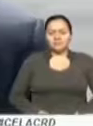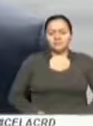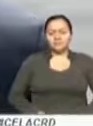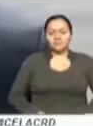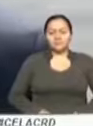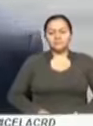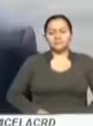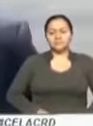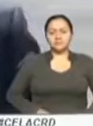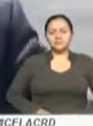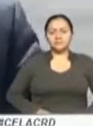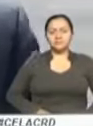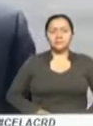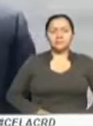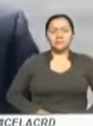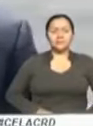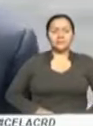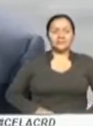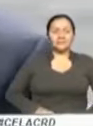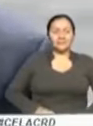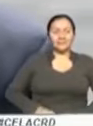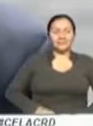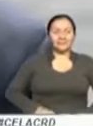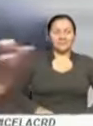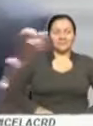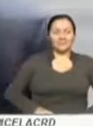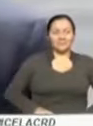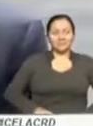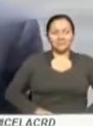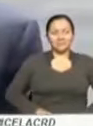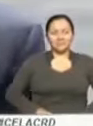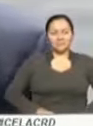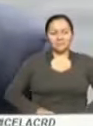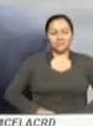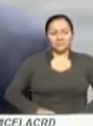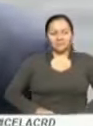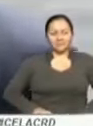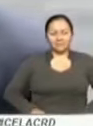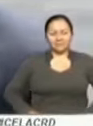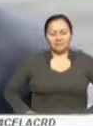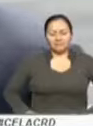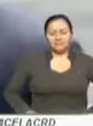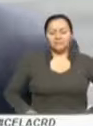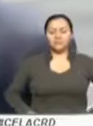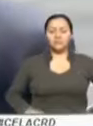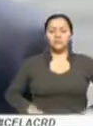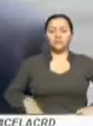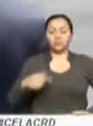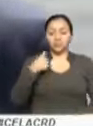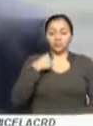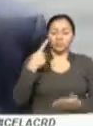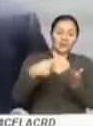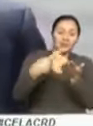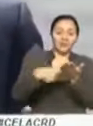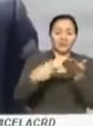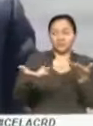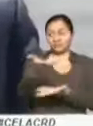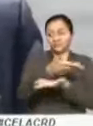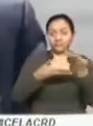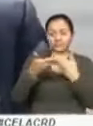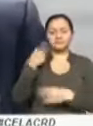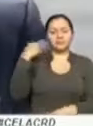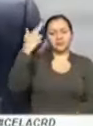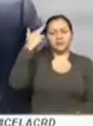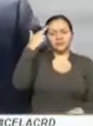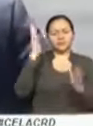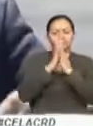planetaria, que busca tan solo consumidores, no ciudadanos del mundo. Bueno, el tiempo me ha dado la razón. Sin embargo, todos